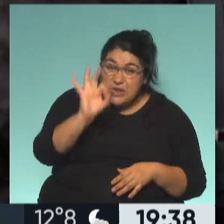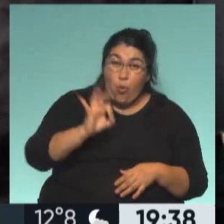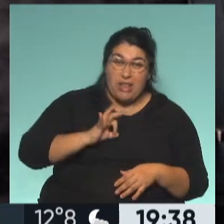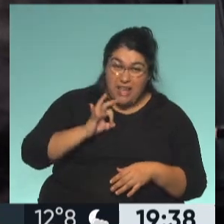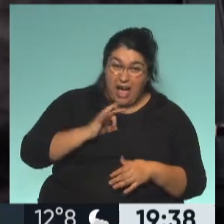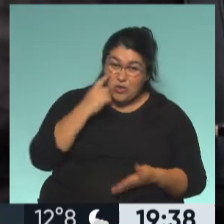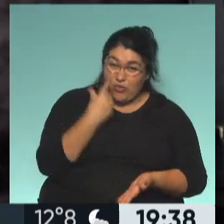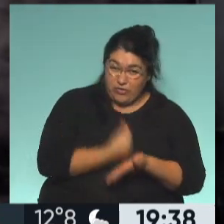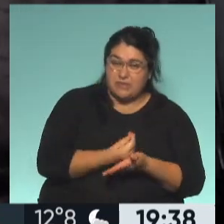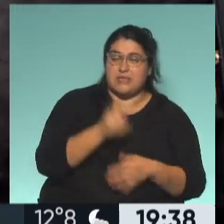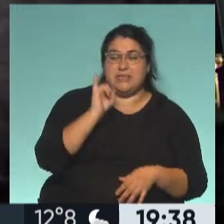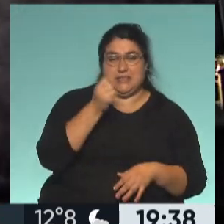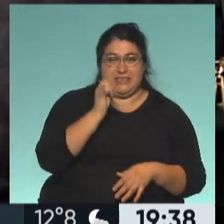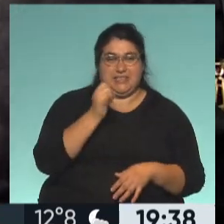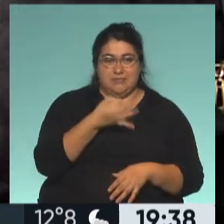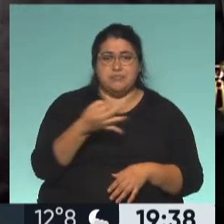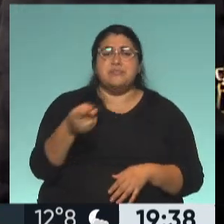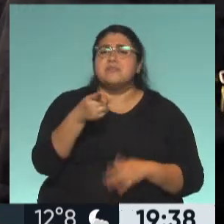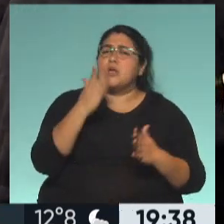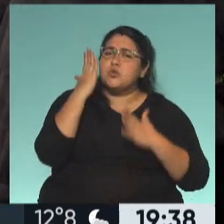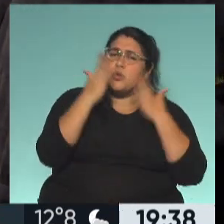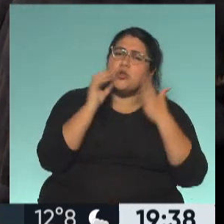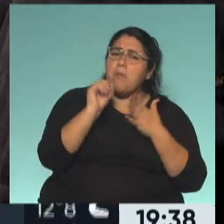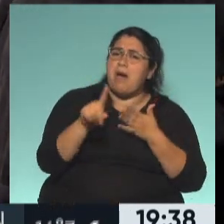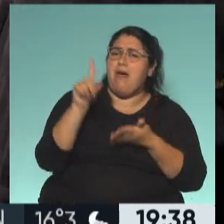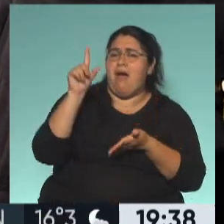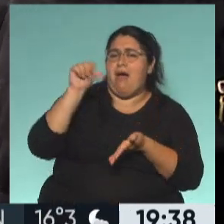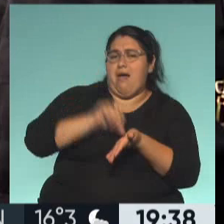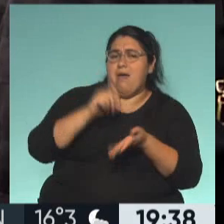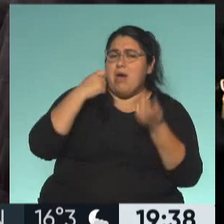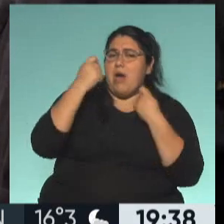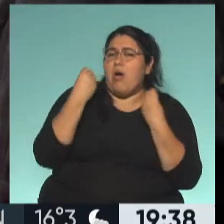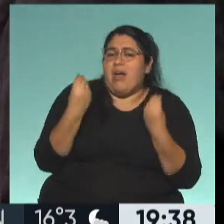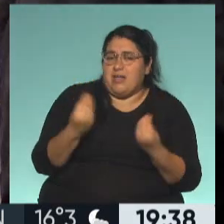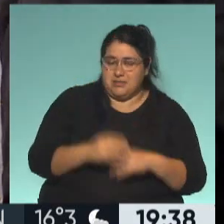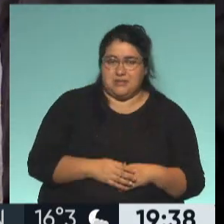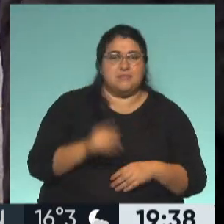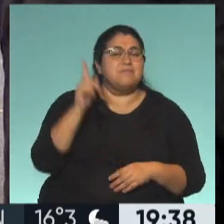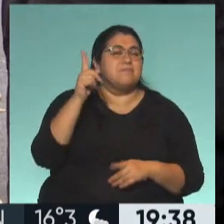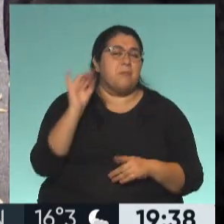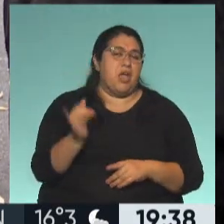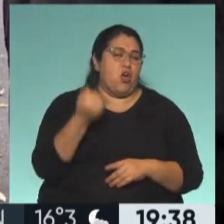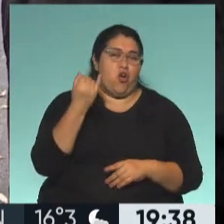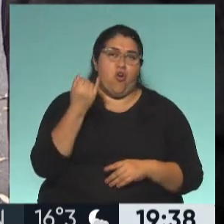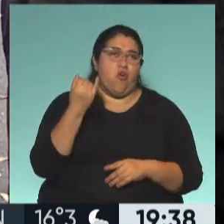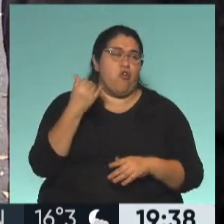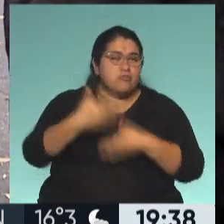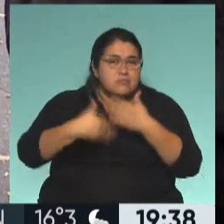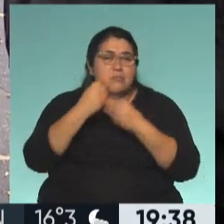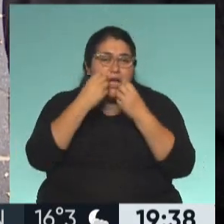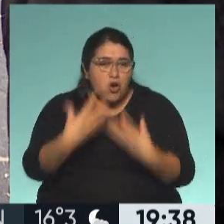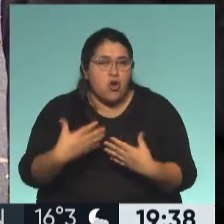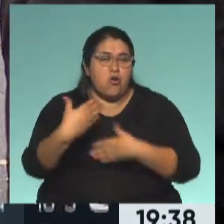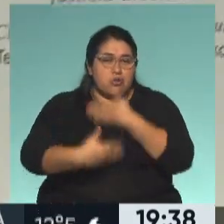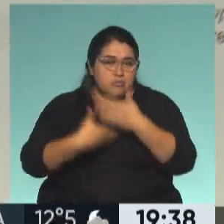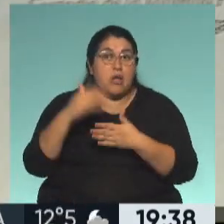años. Así es. ¿Qué sueños tiene para su país, para Paraguay? Y mejor, que mejore para todos los que